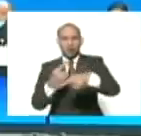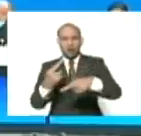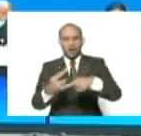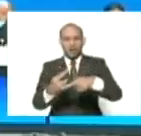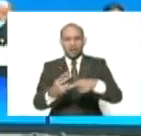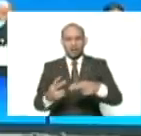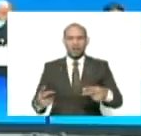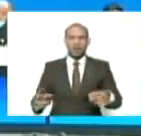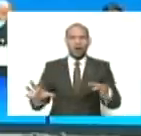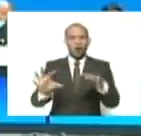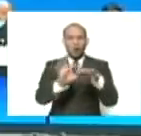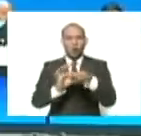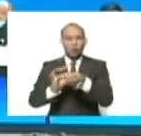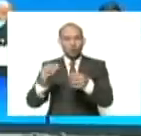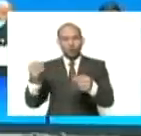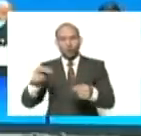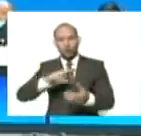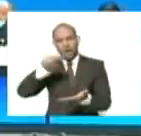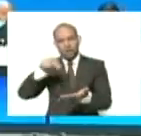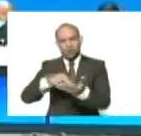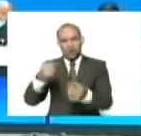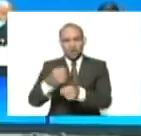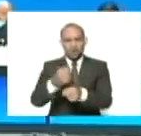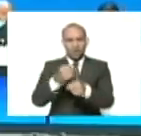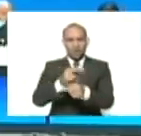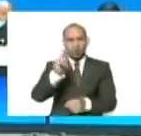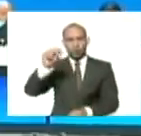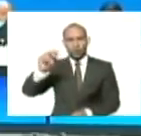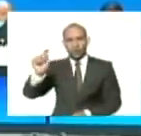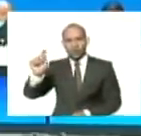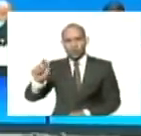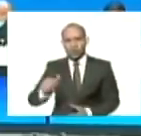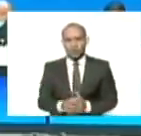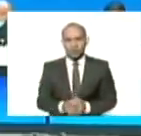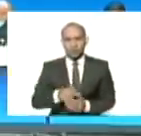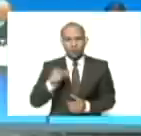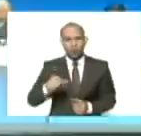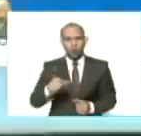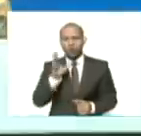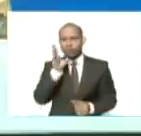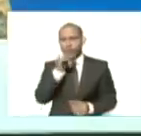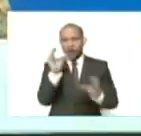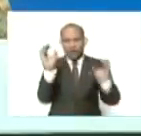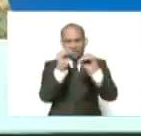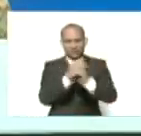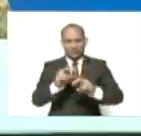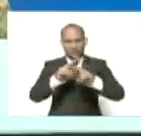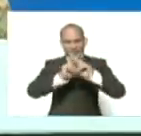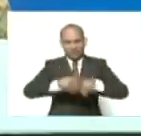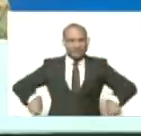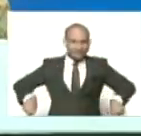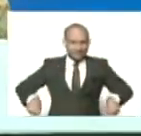Nacional de Trabajadores, UNET, hoy fenecida, hoy extinta.